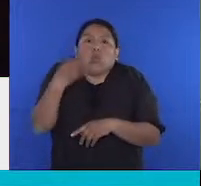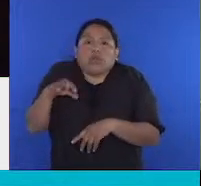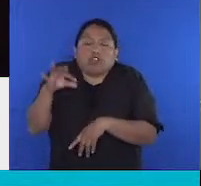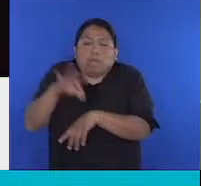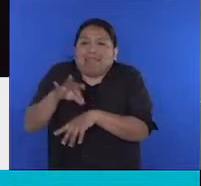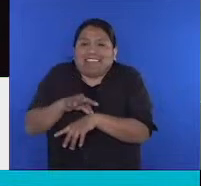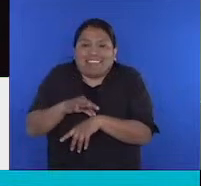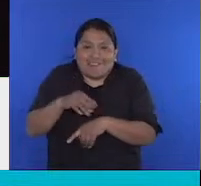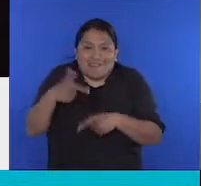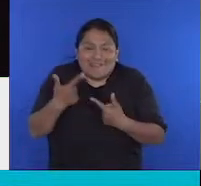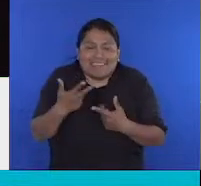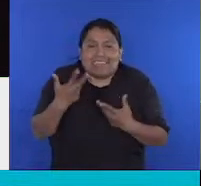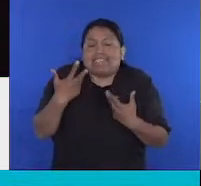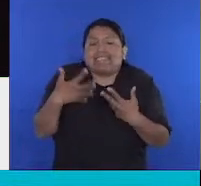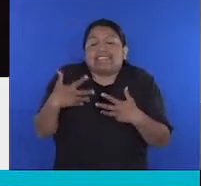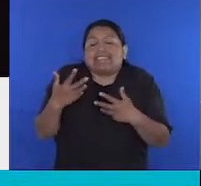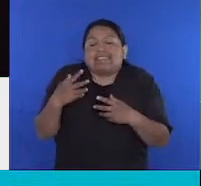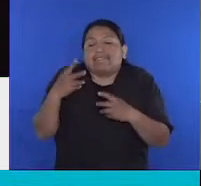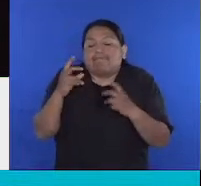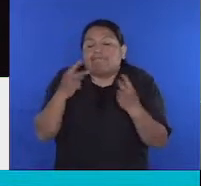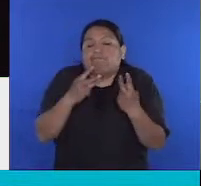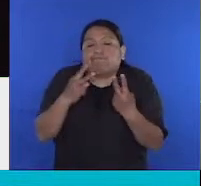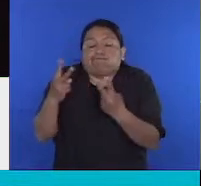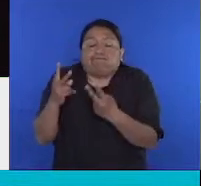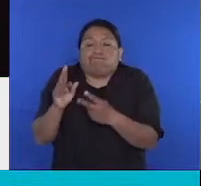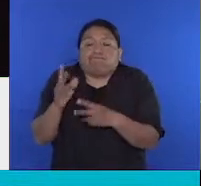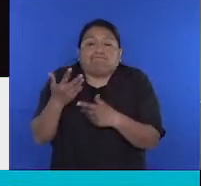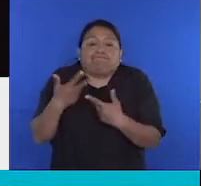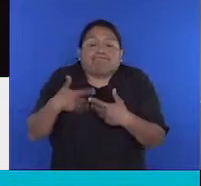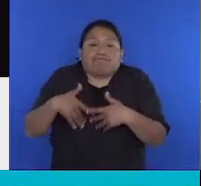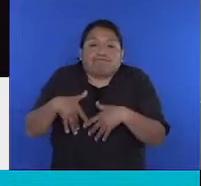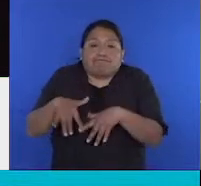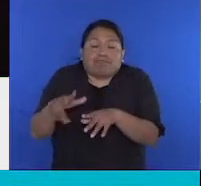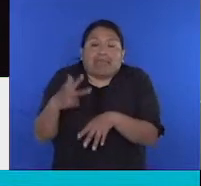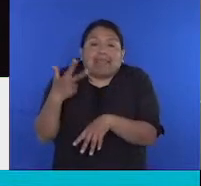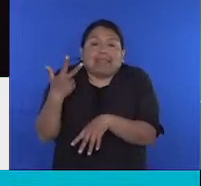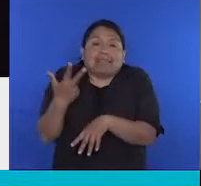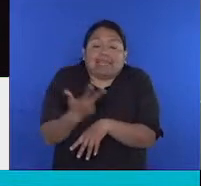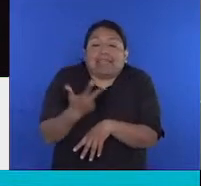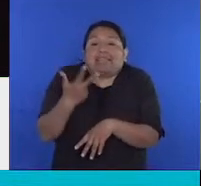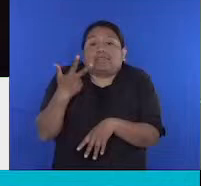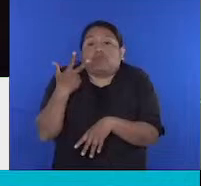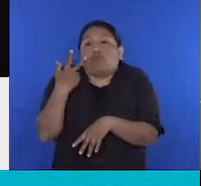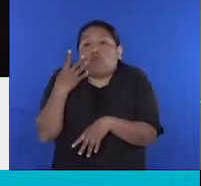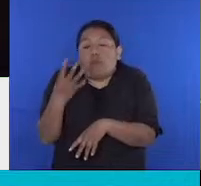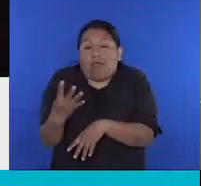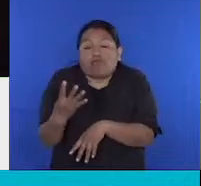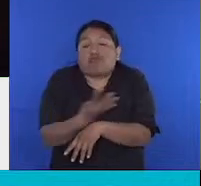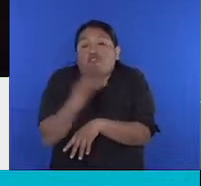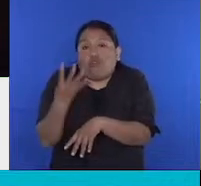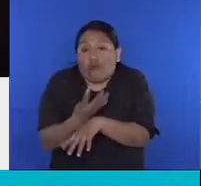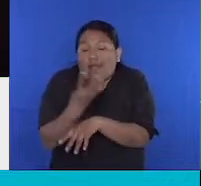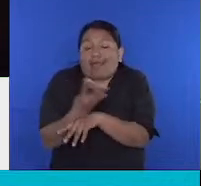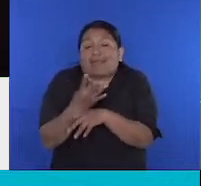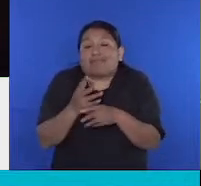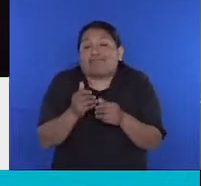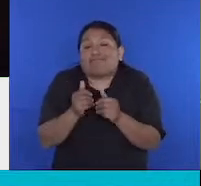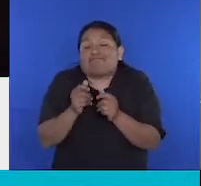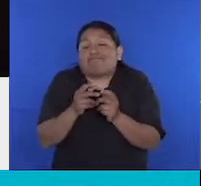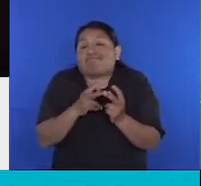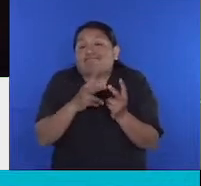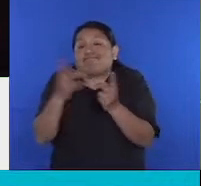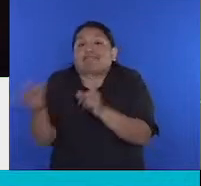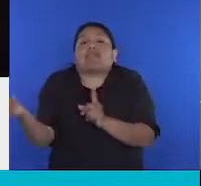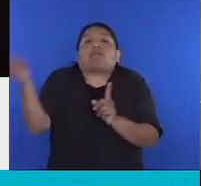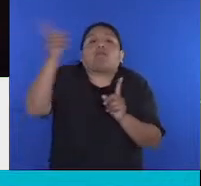porque debe acompañar al paciente, y perderlo por 3 o 4 años, 3 o 4 horas hasta que retorna al hospital.